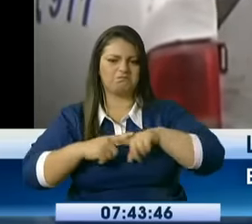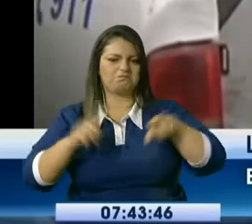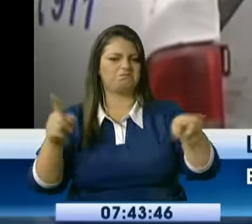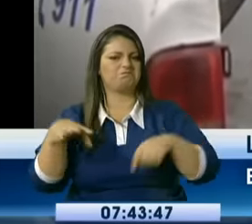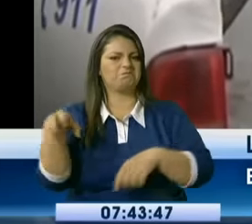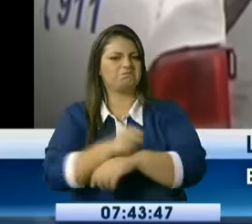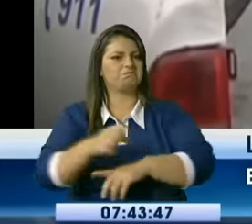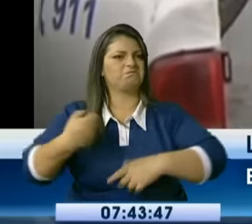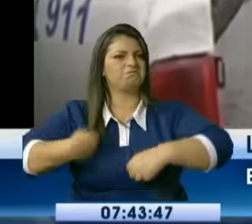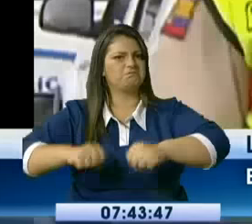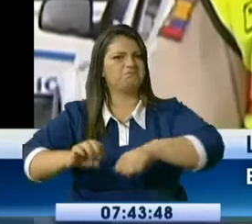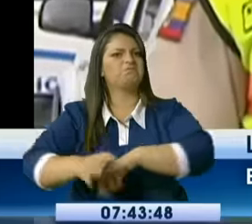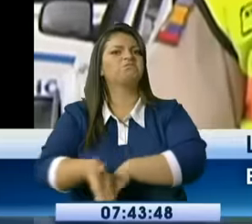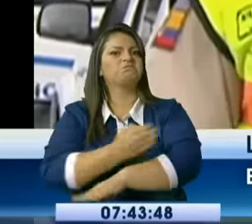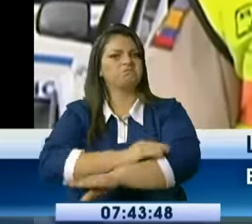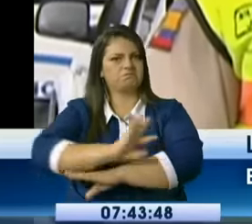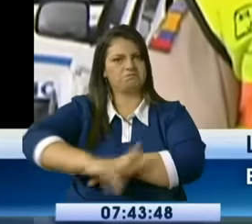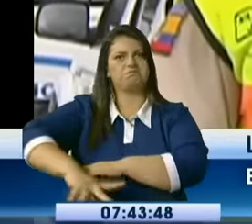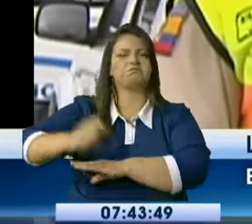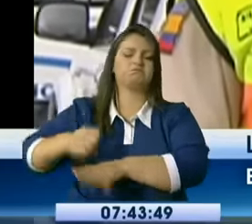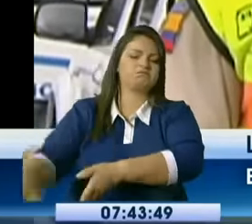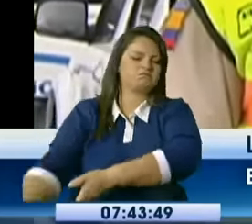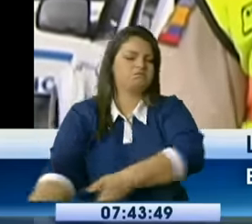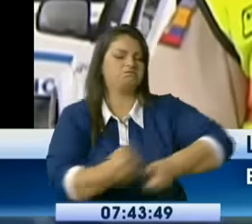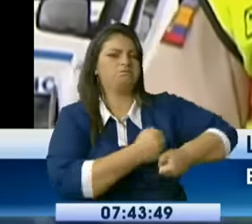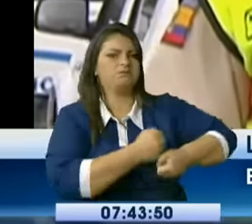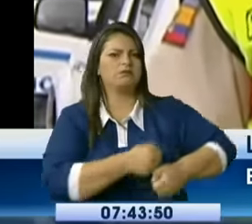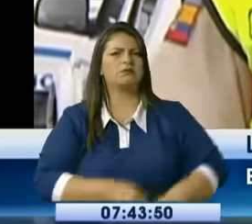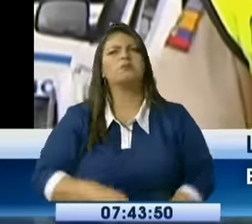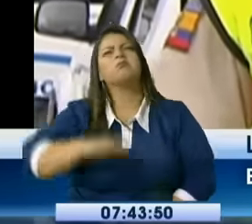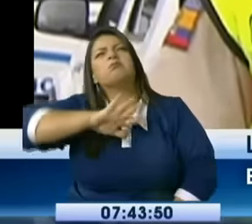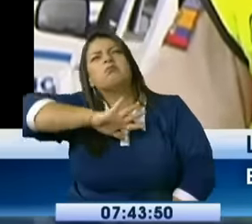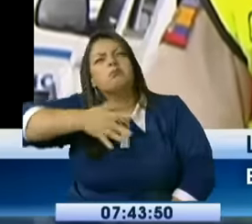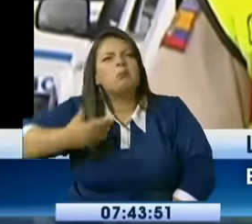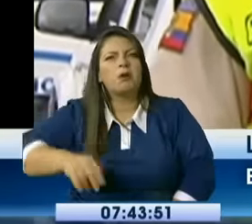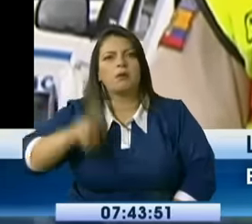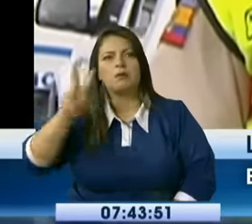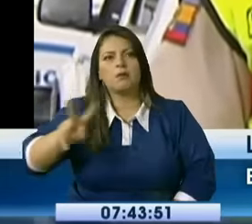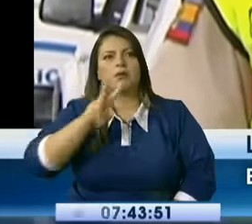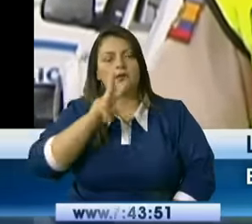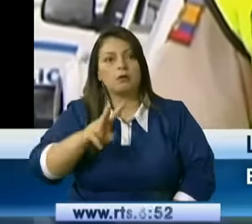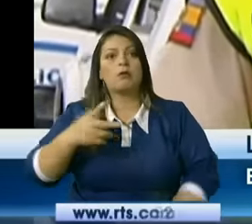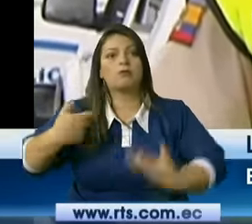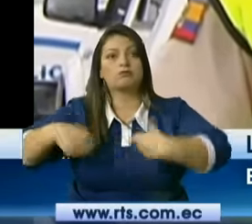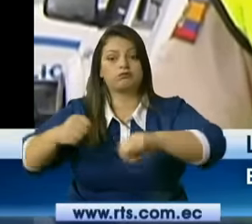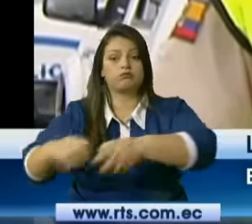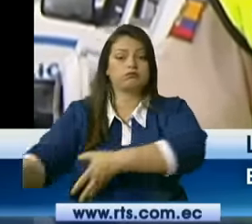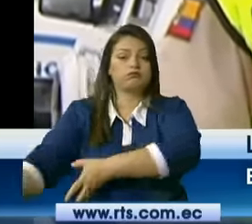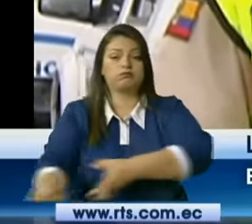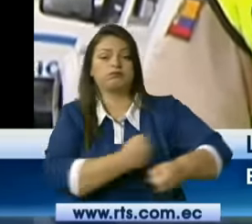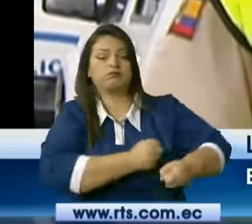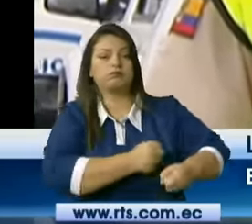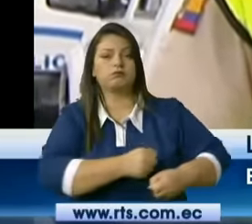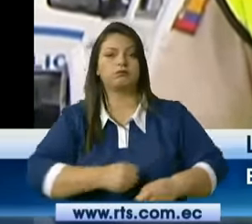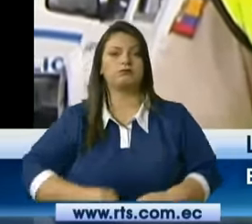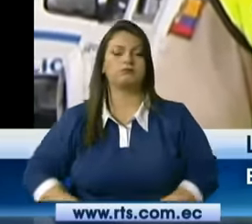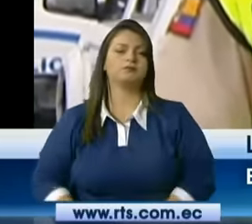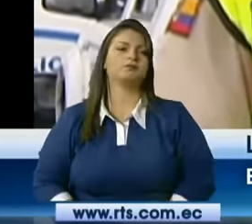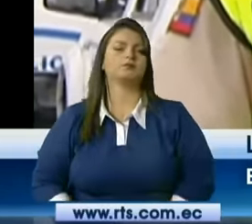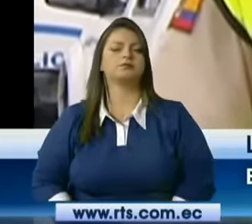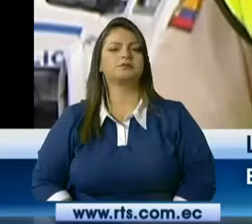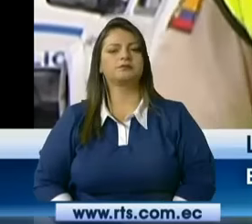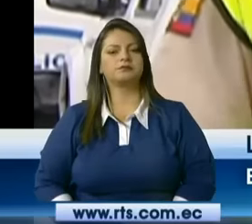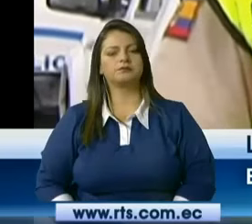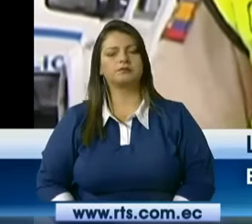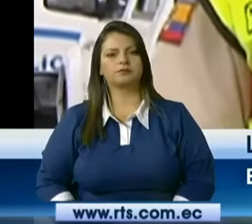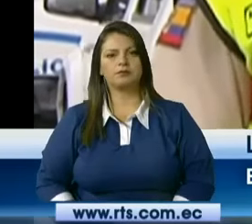actos delictivos. Hemos tenido aproximadamente unas 22 detenciones, lo que es detenidas. ¿Robo a